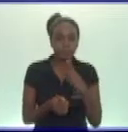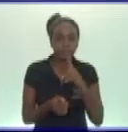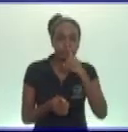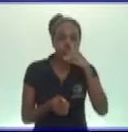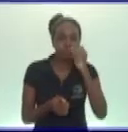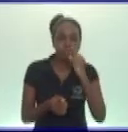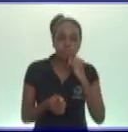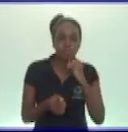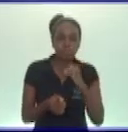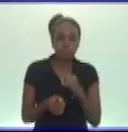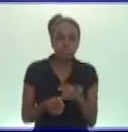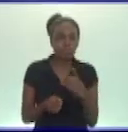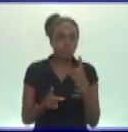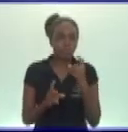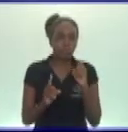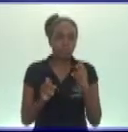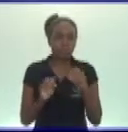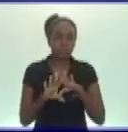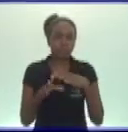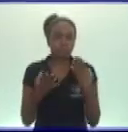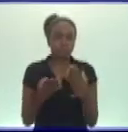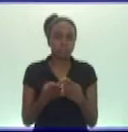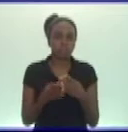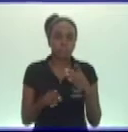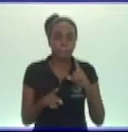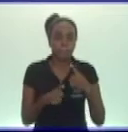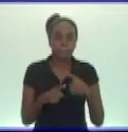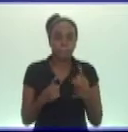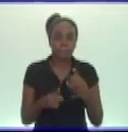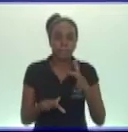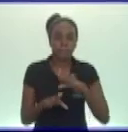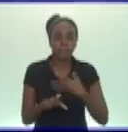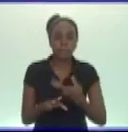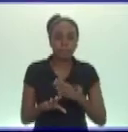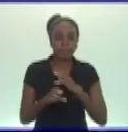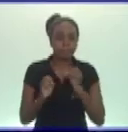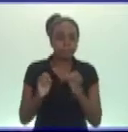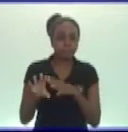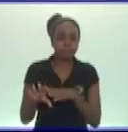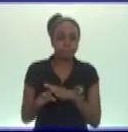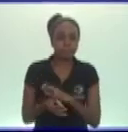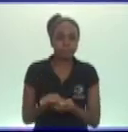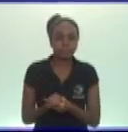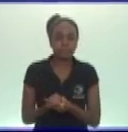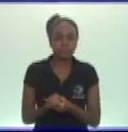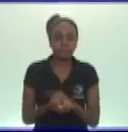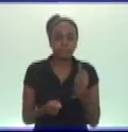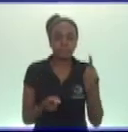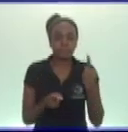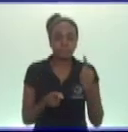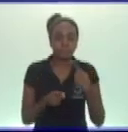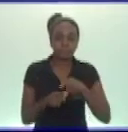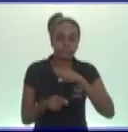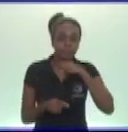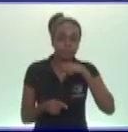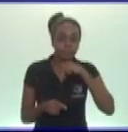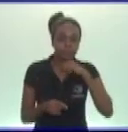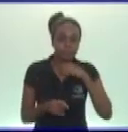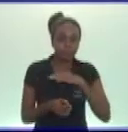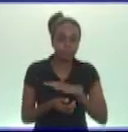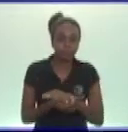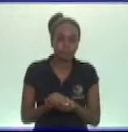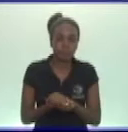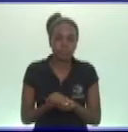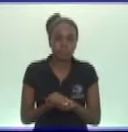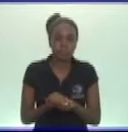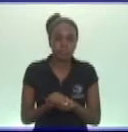cambia de actitud al punto de rechazarlo totalmente. Está la madre de Gregorio Samsa, una mujer